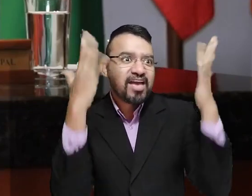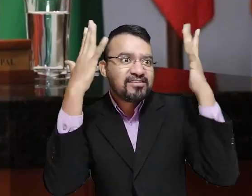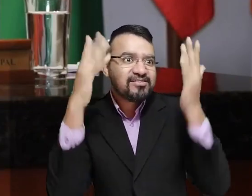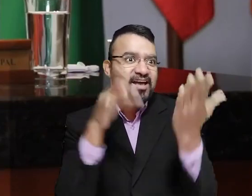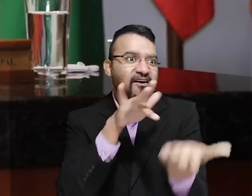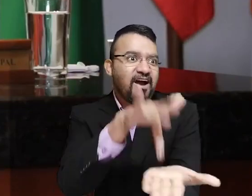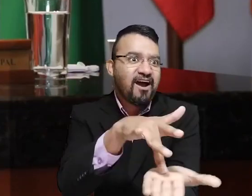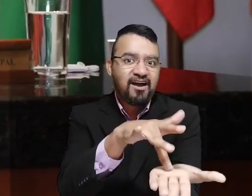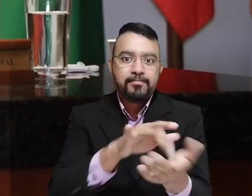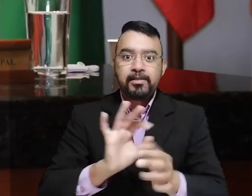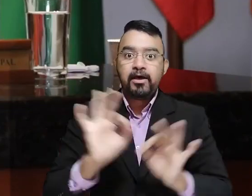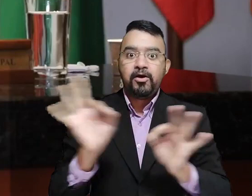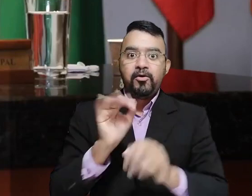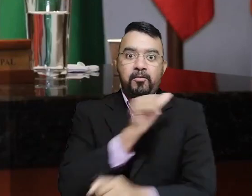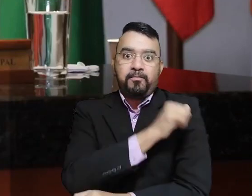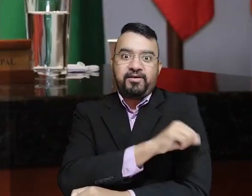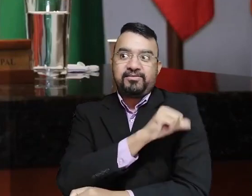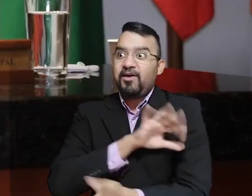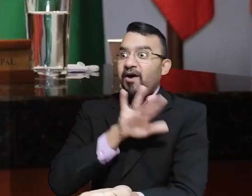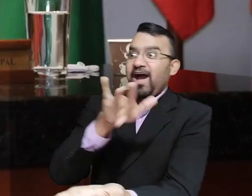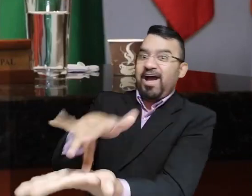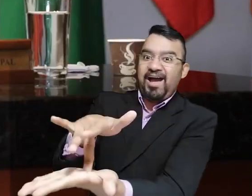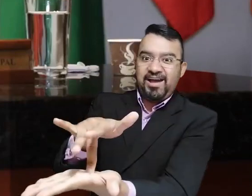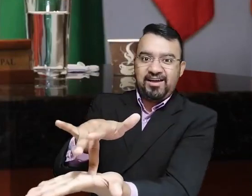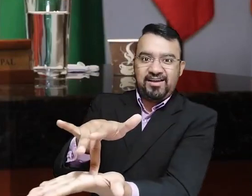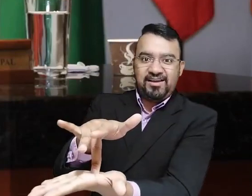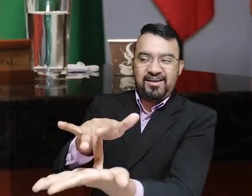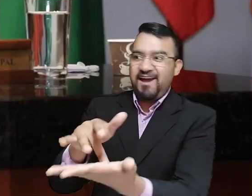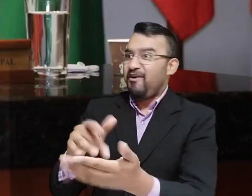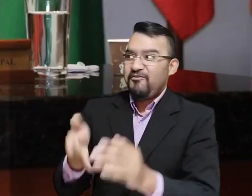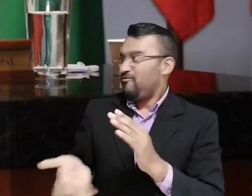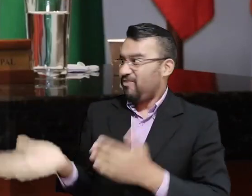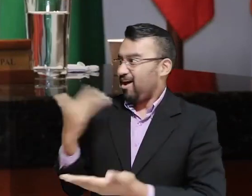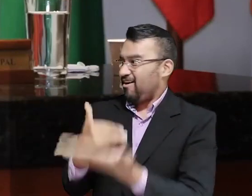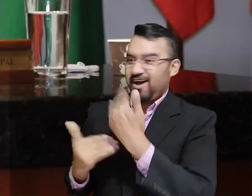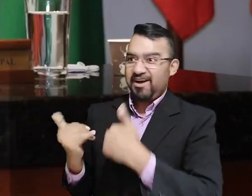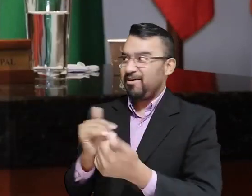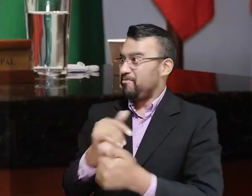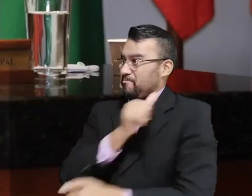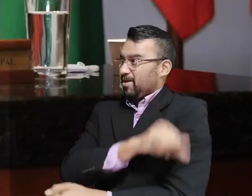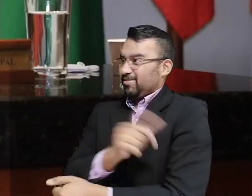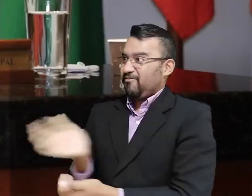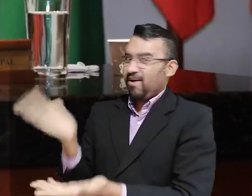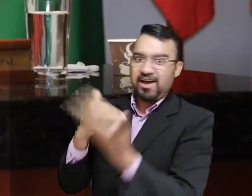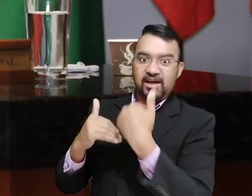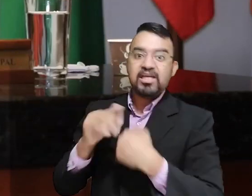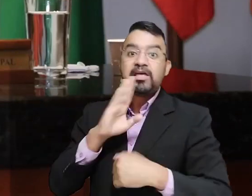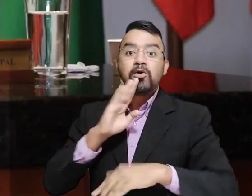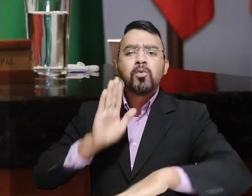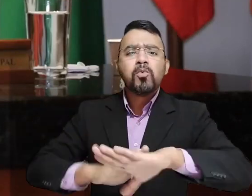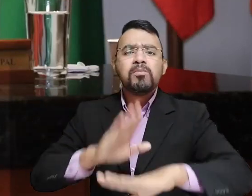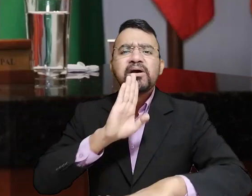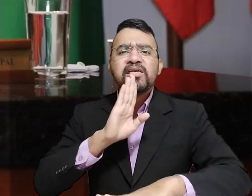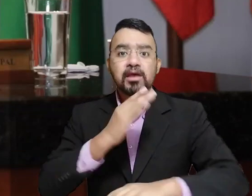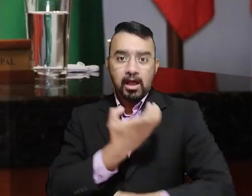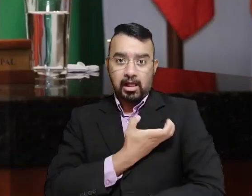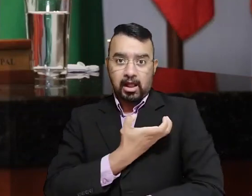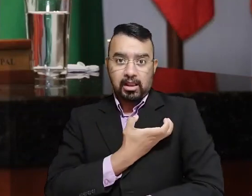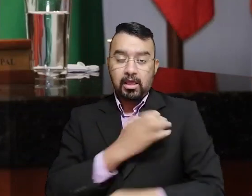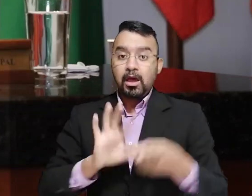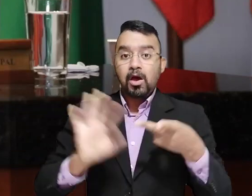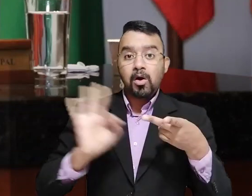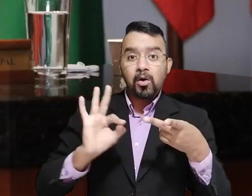finca, cuando un ciudadano se va de paseo, la culpa no es del alcalde, ni de las autoridades municipales,